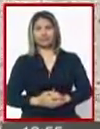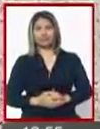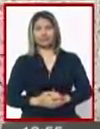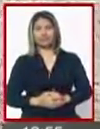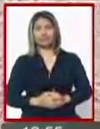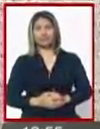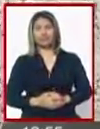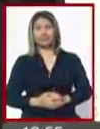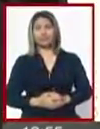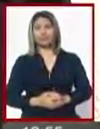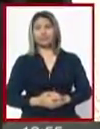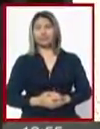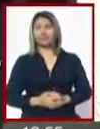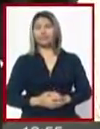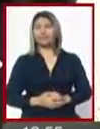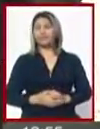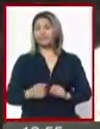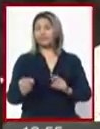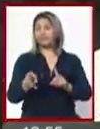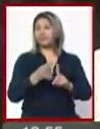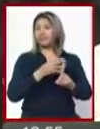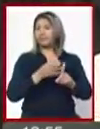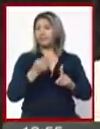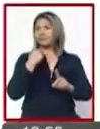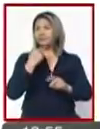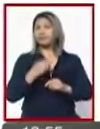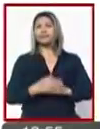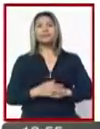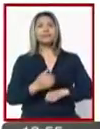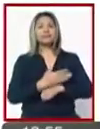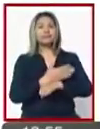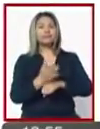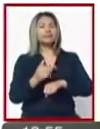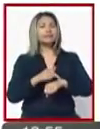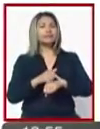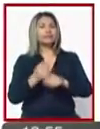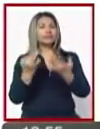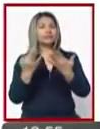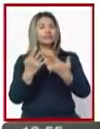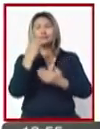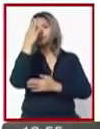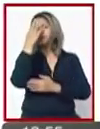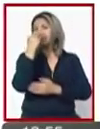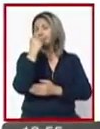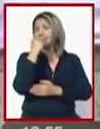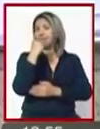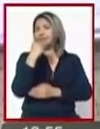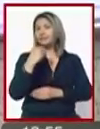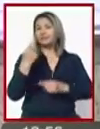embarazo, al cual le ha propinado una golpiza. Horas antes, ella esperó de que se duerma